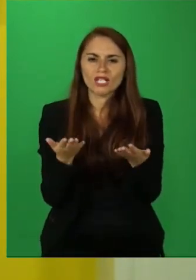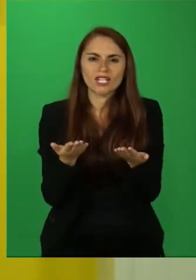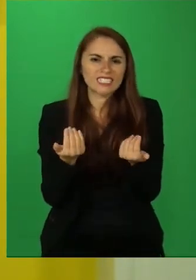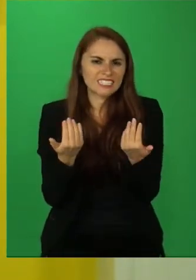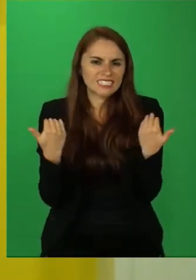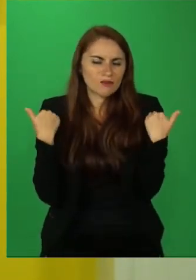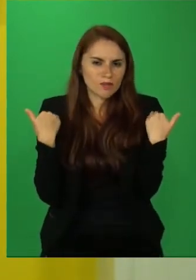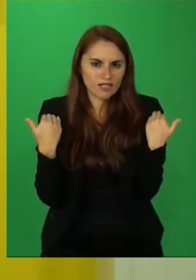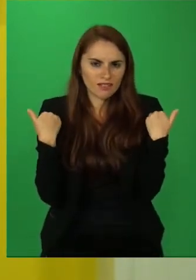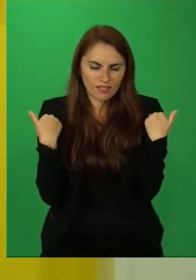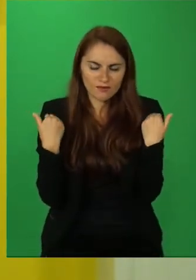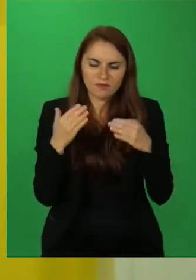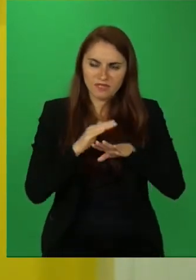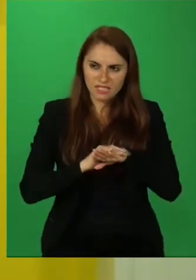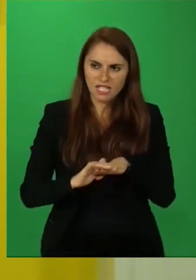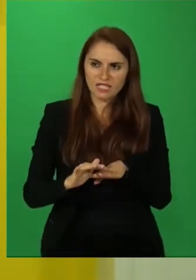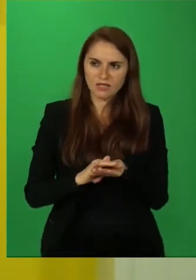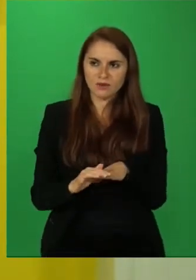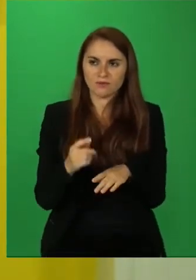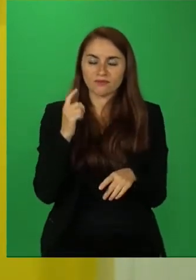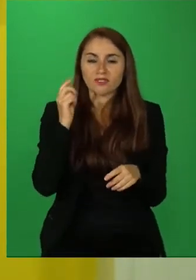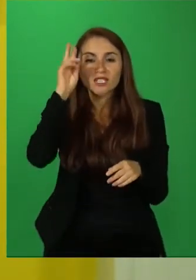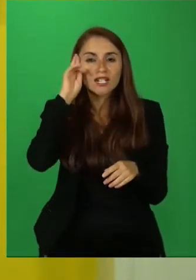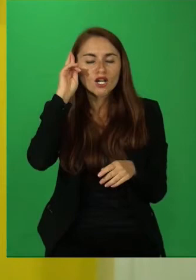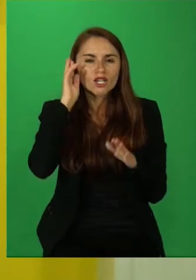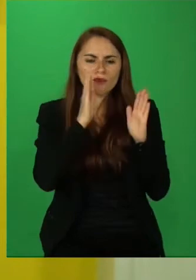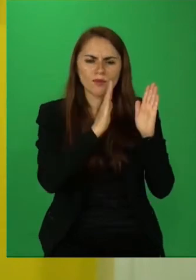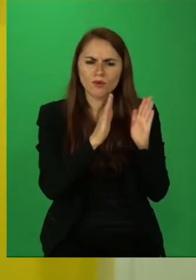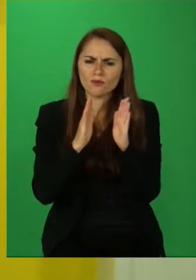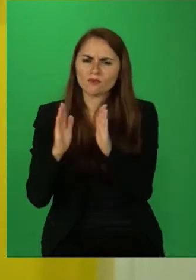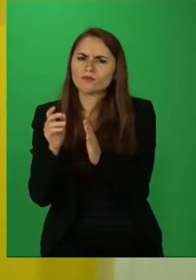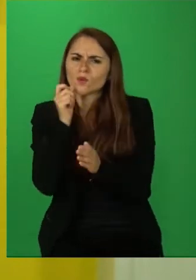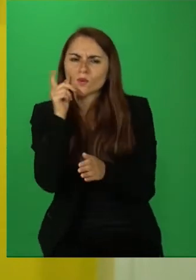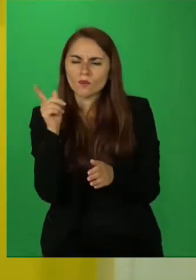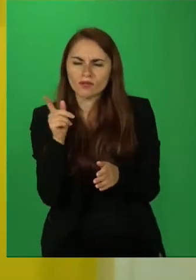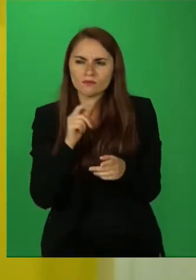todo. Recordemos los pasos, ¿ya? Una vez más.